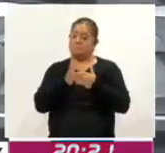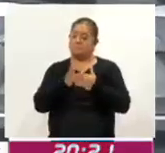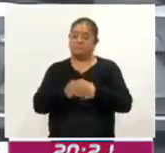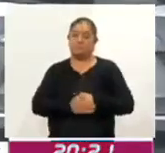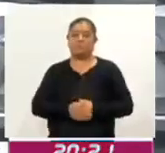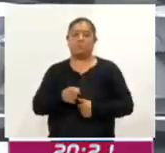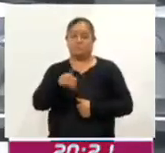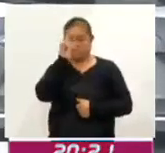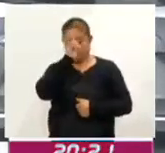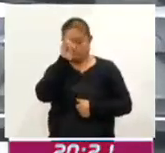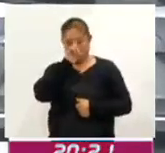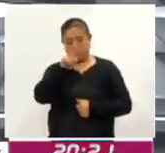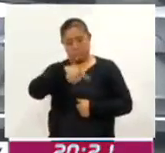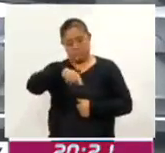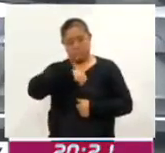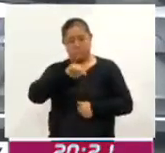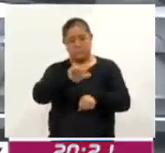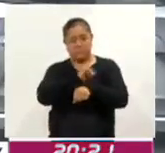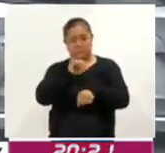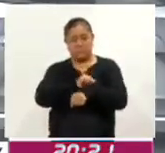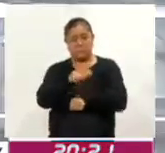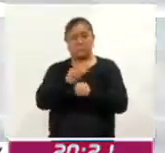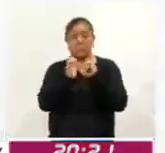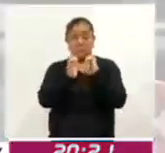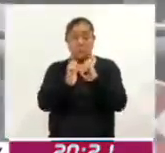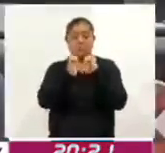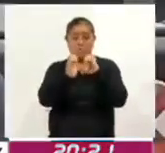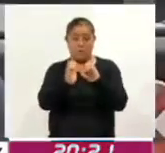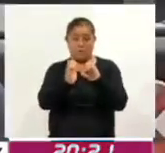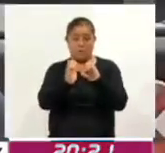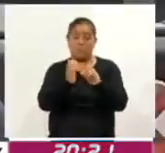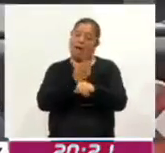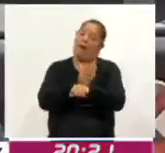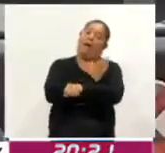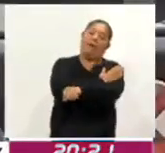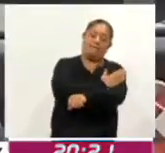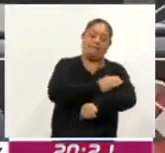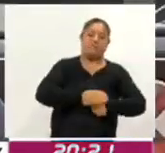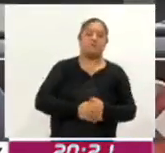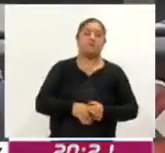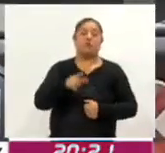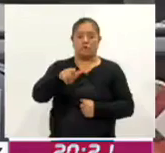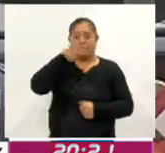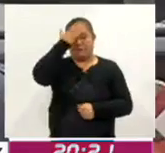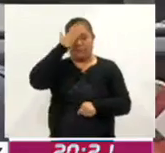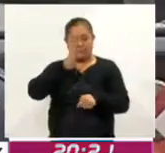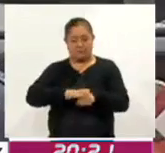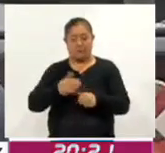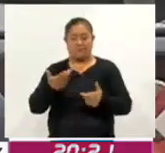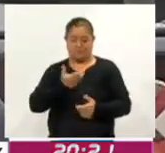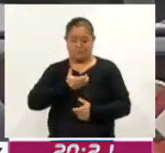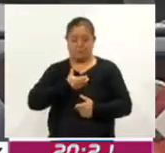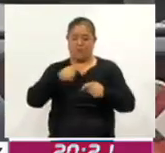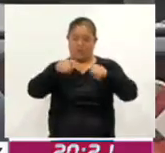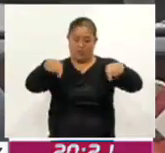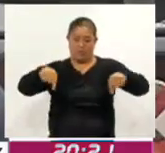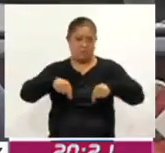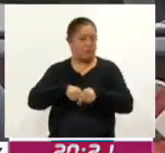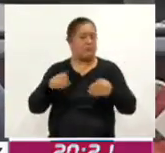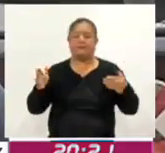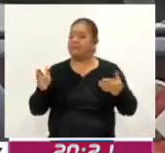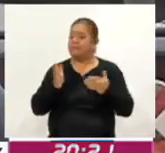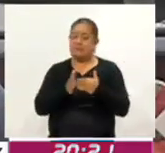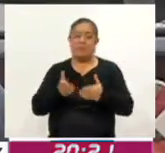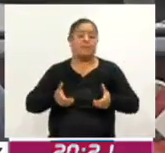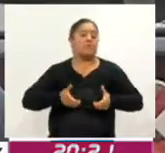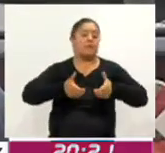se recomienda a los automovilistas tomar precauciones. Evitar el primer cuadro, lo que es Plaza de la Constitución, lo que es